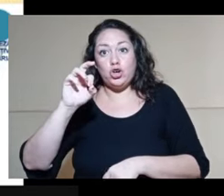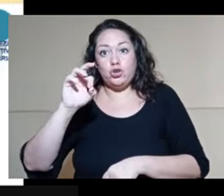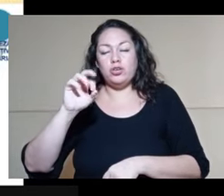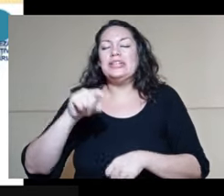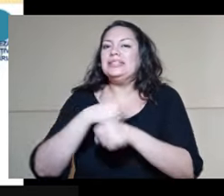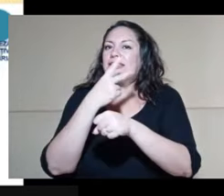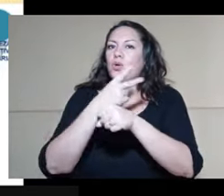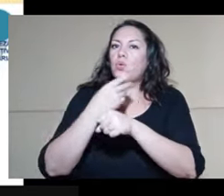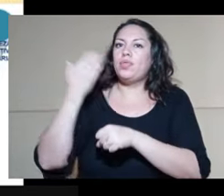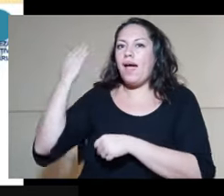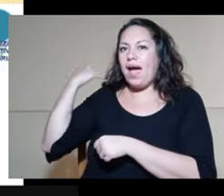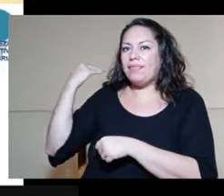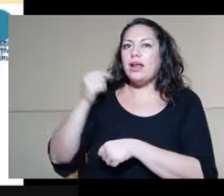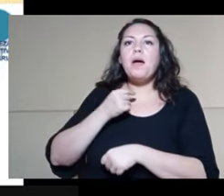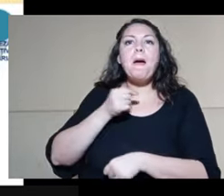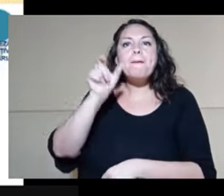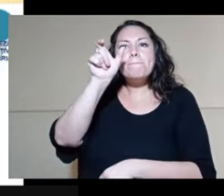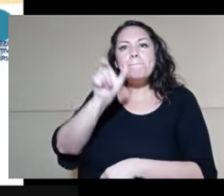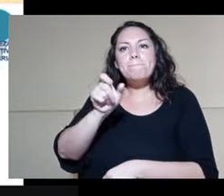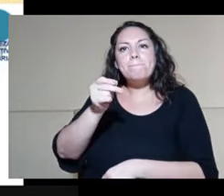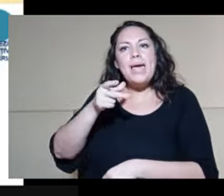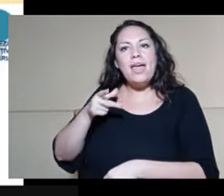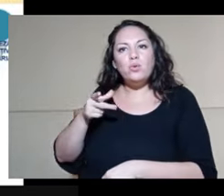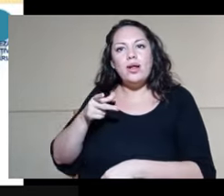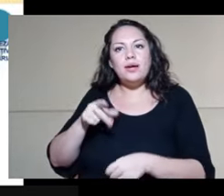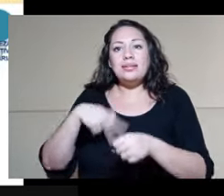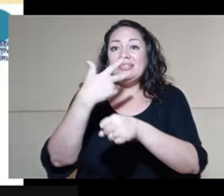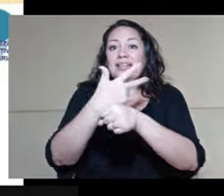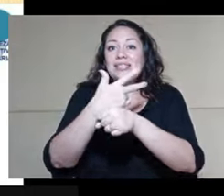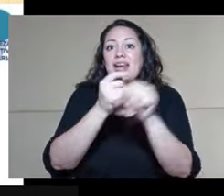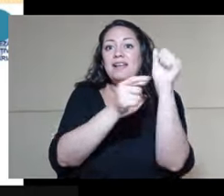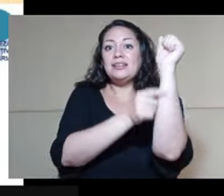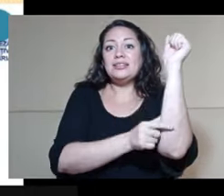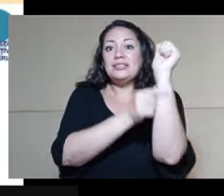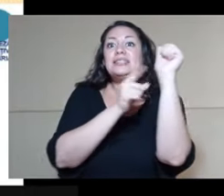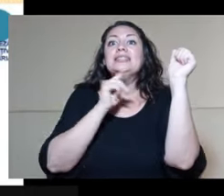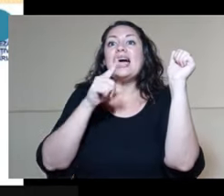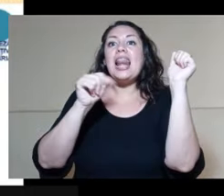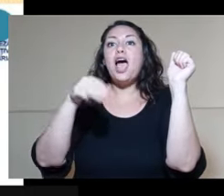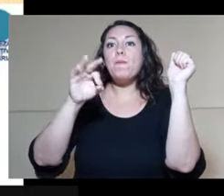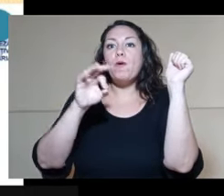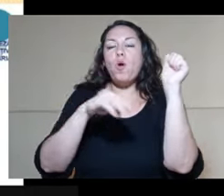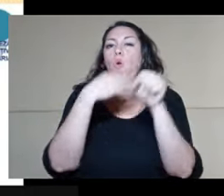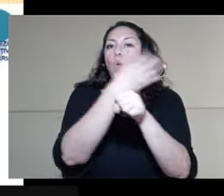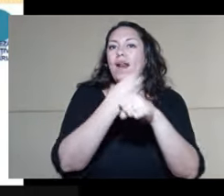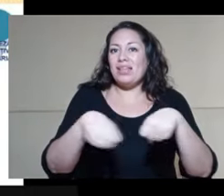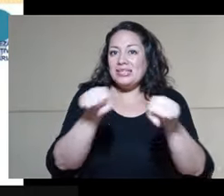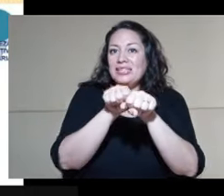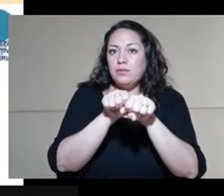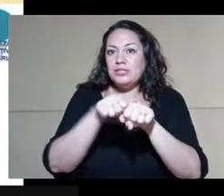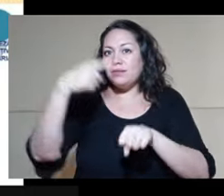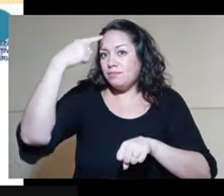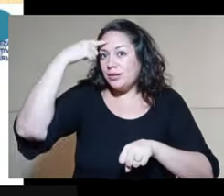segunda sinapsis en la misma médula, en la parte posterior. La tercera sinapsis en el tálamo. Y la cuarta sinapsis ya en